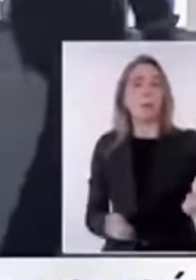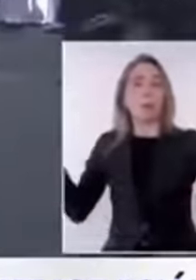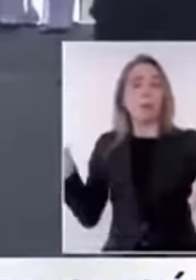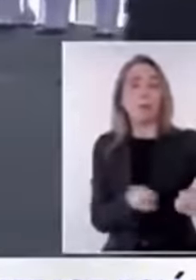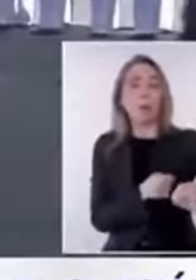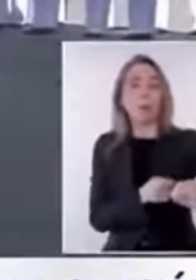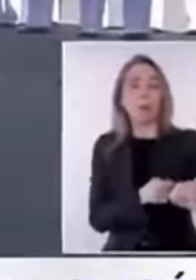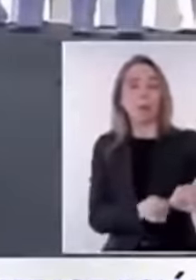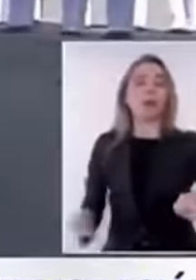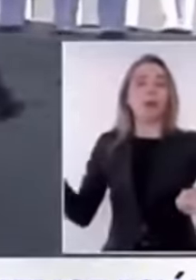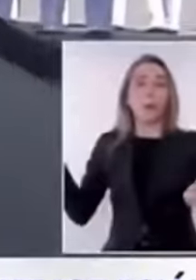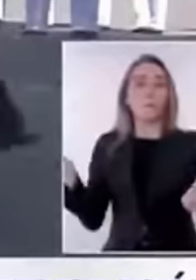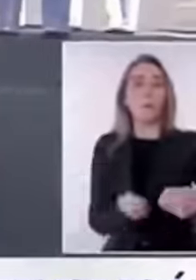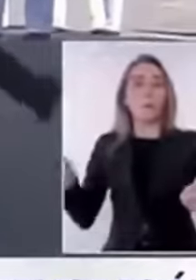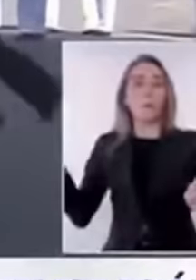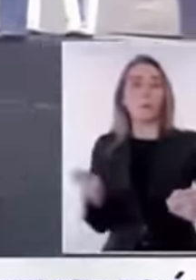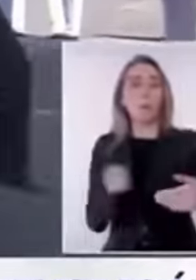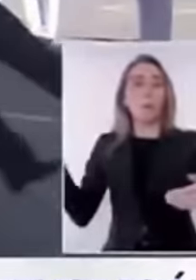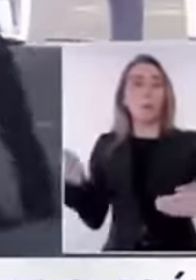La Escuela de Carabineros. Ahora.